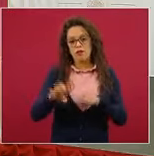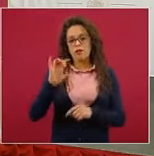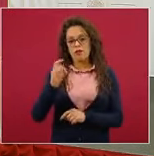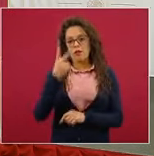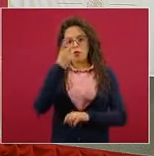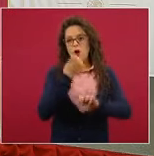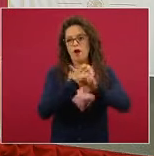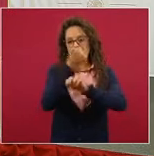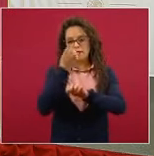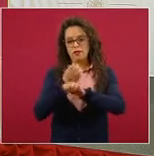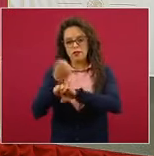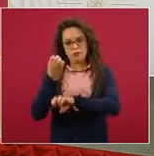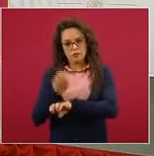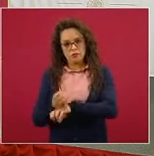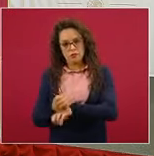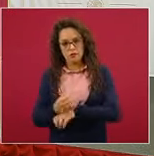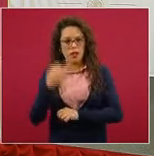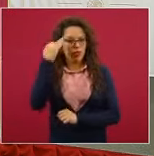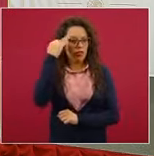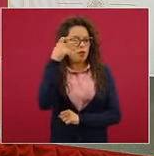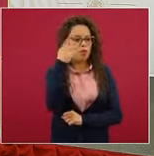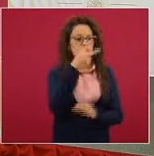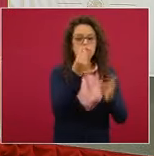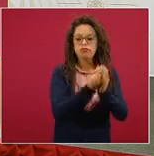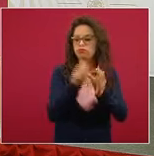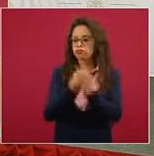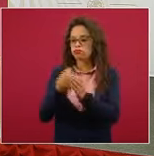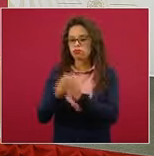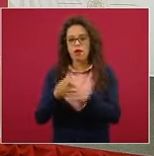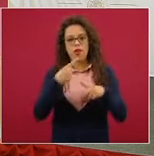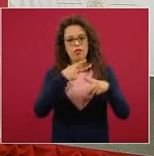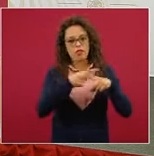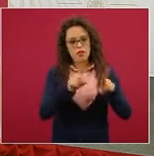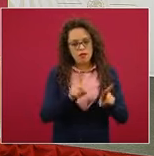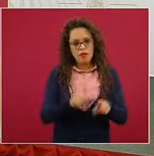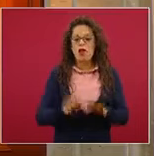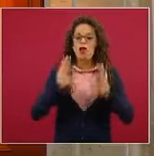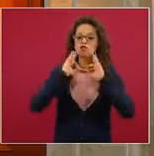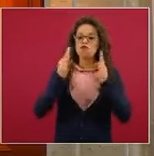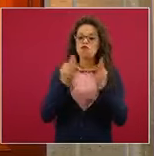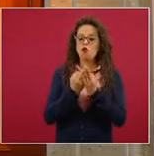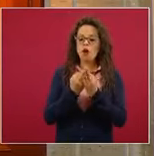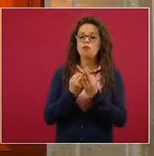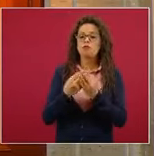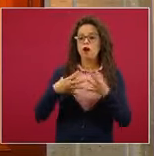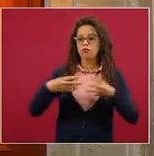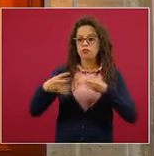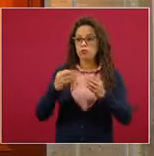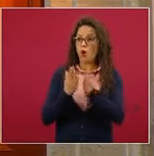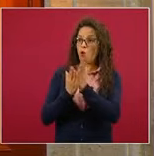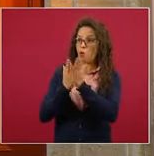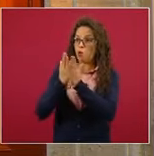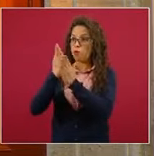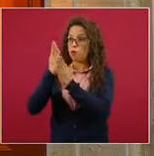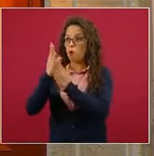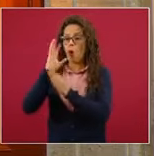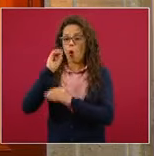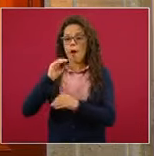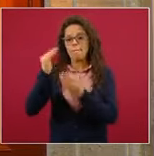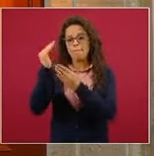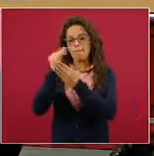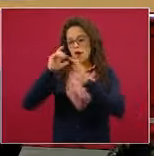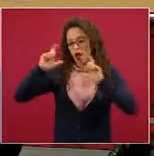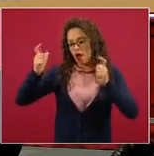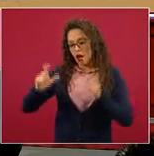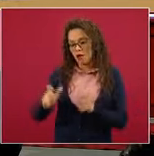federativas, con diferentes momentos, con diferentes incrementos, subidas y bajadas, y lógicamente eso también afectando a la